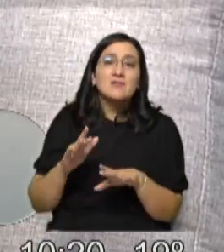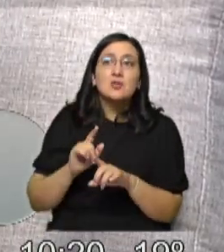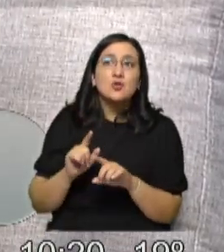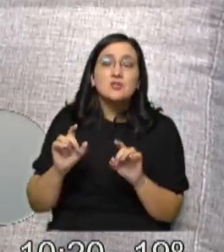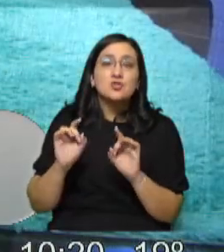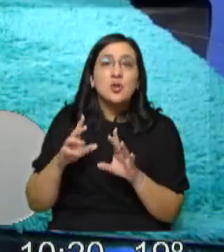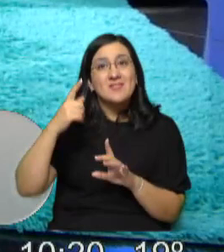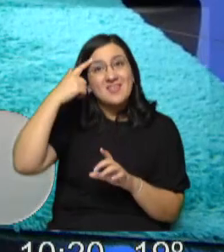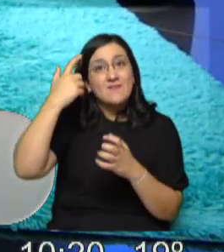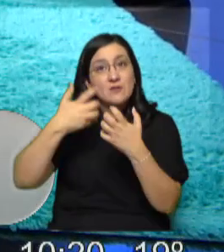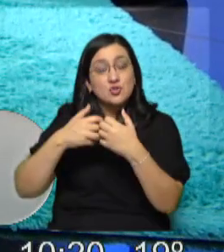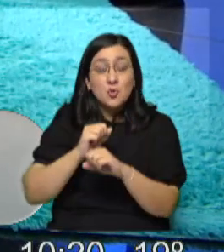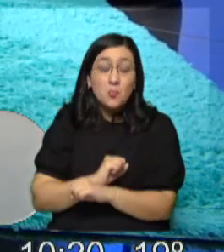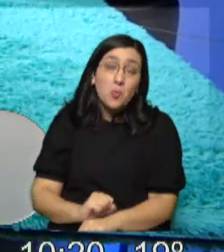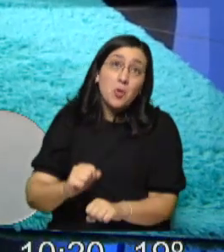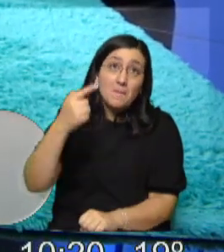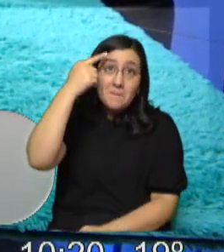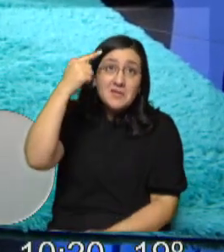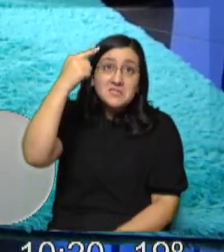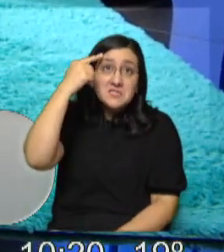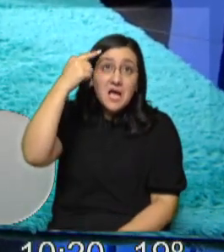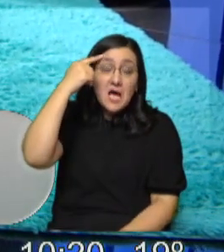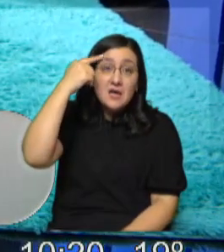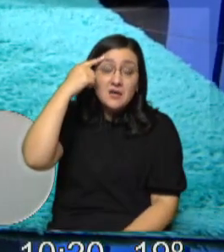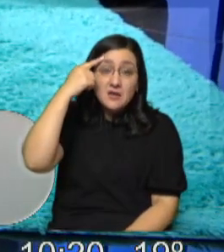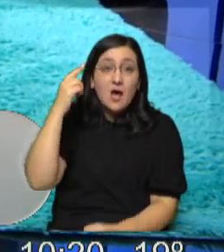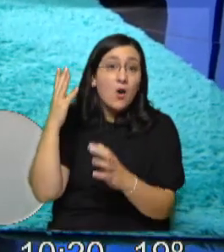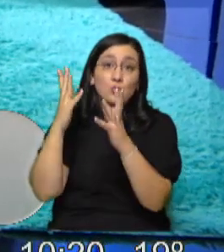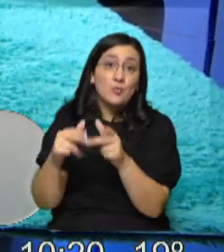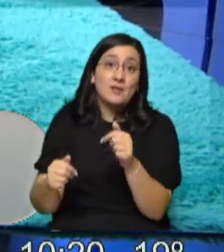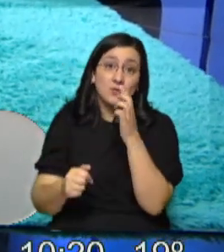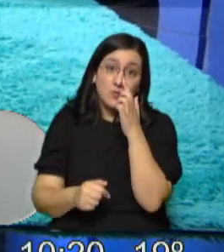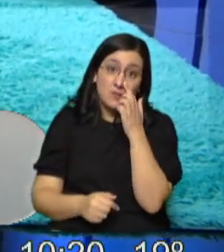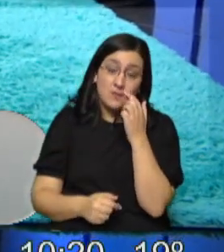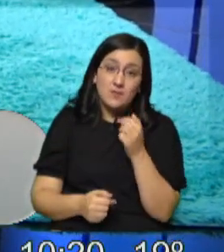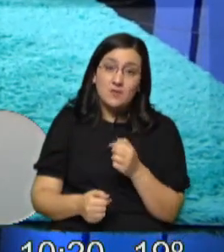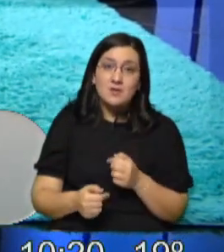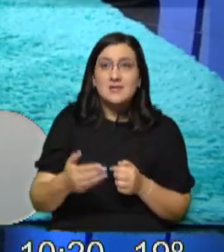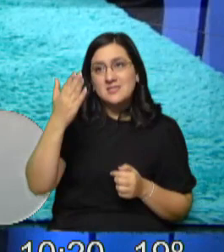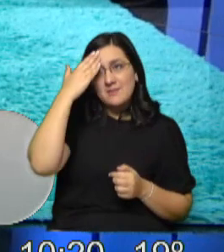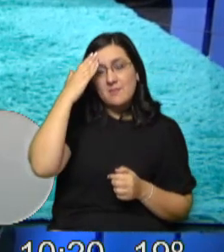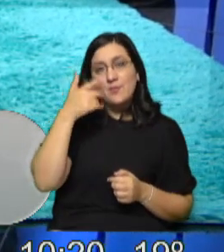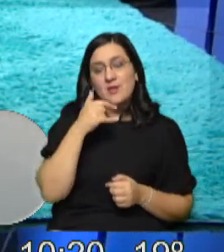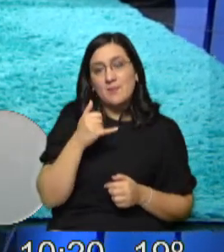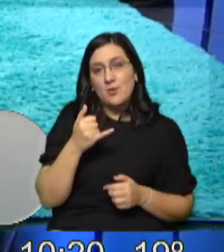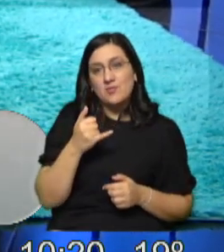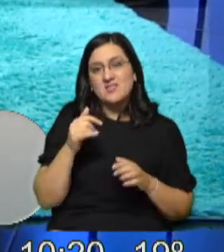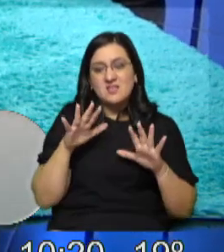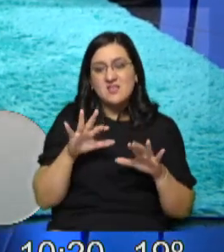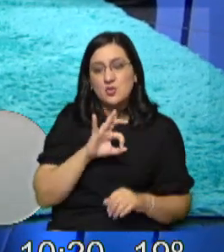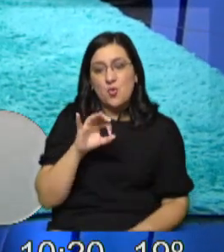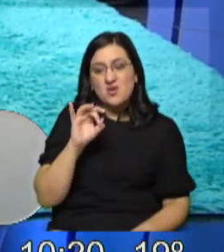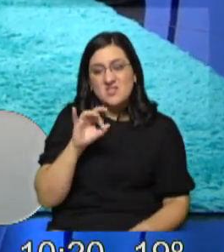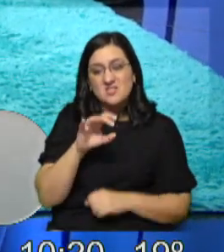exclusivamente la reflexión. Yo puedo estar pensando continuamente en manera más automática. Hoy se sabe, por ejemplo, de hace 10, 15 años,